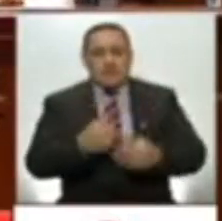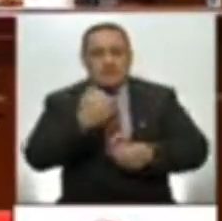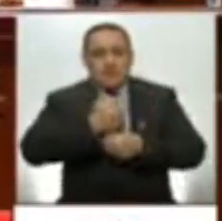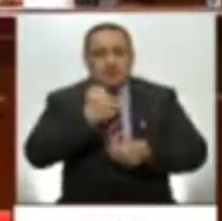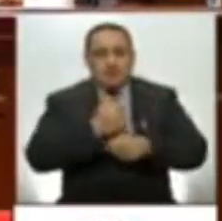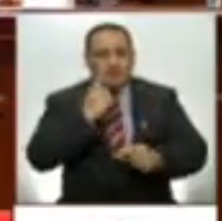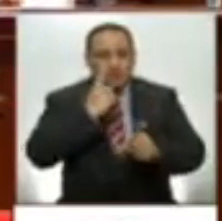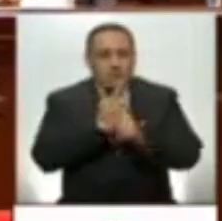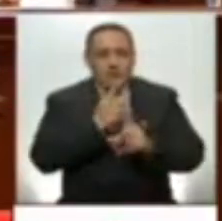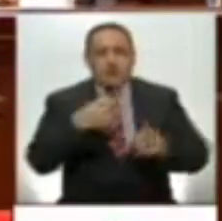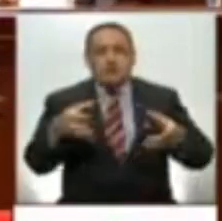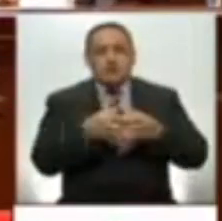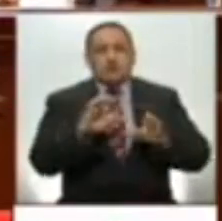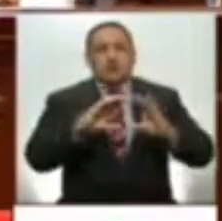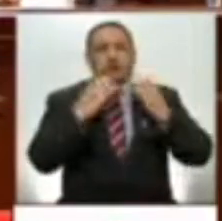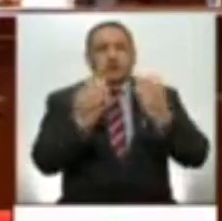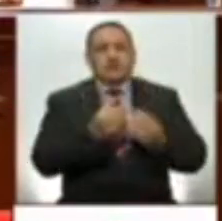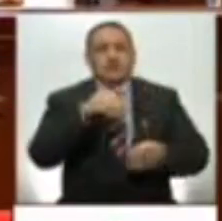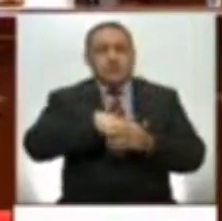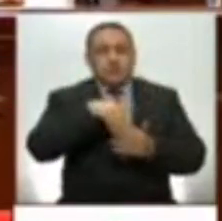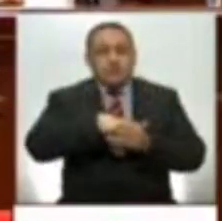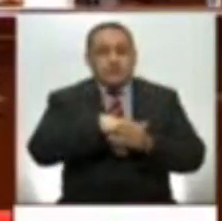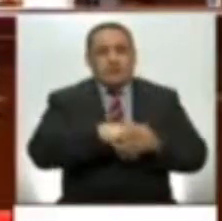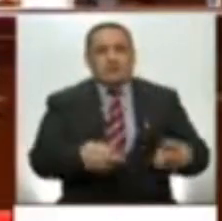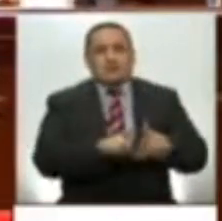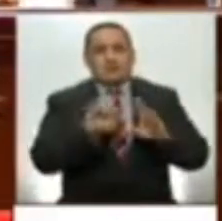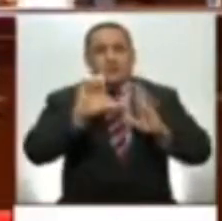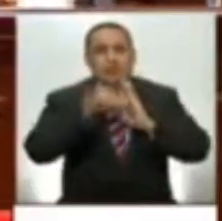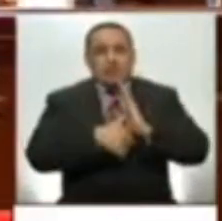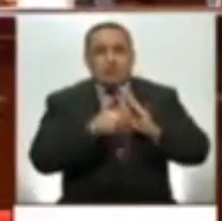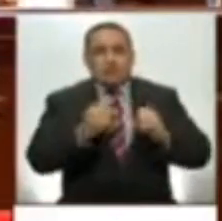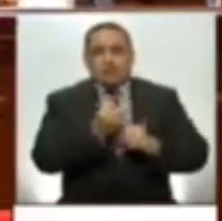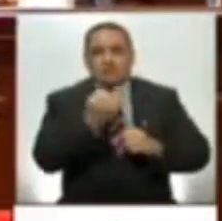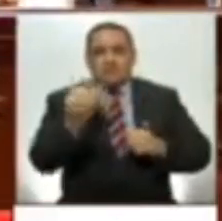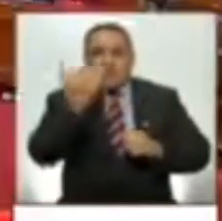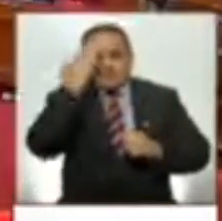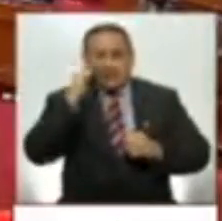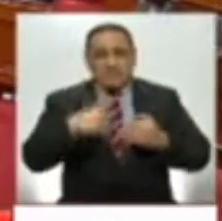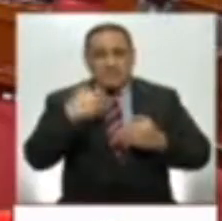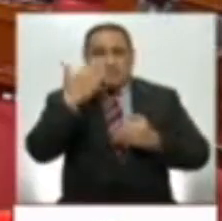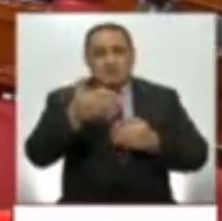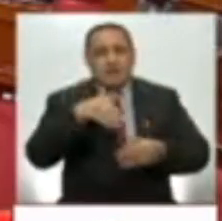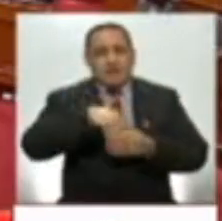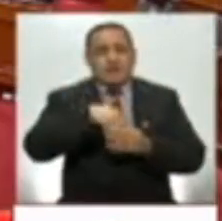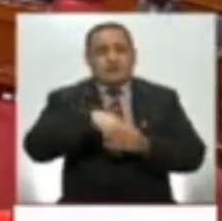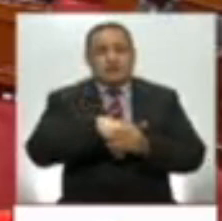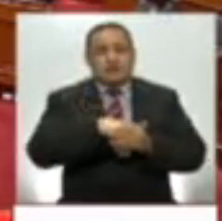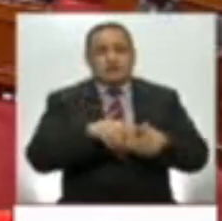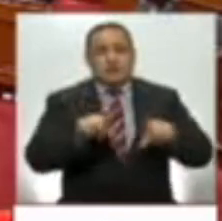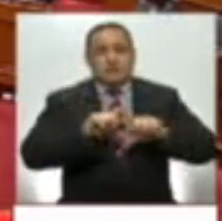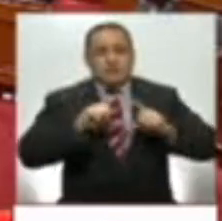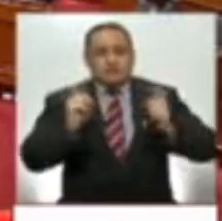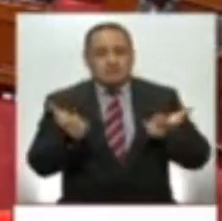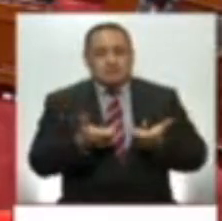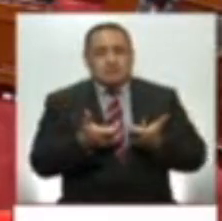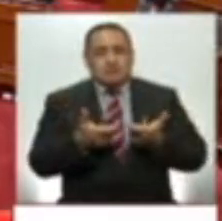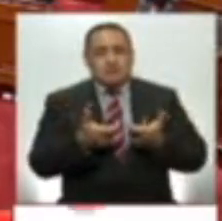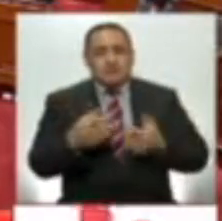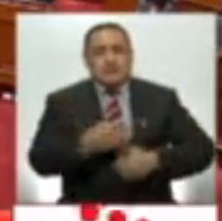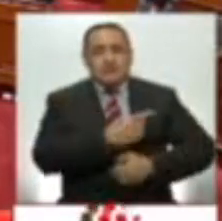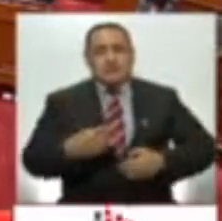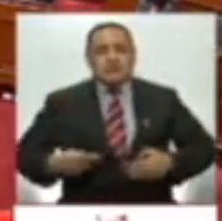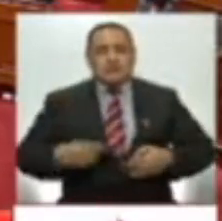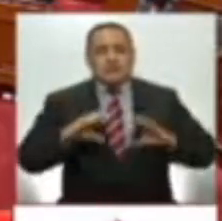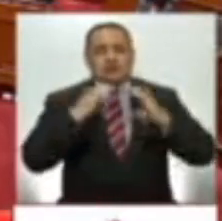de los congresistas electos mediante el juramento y luego, en los días sucesivos a la elección de la mesa directiva